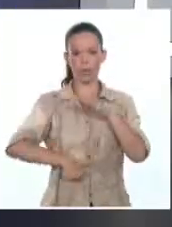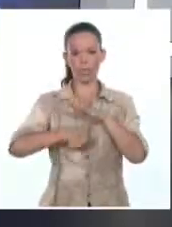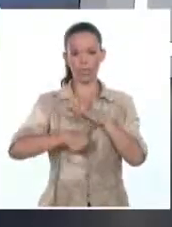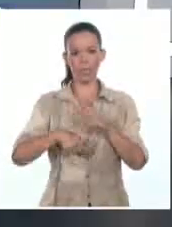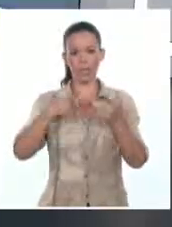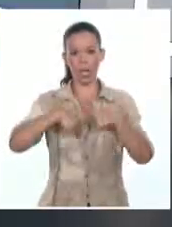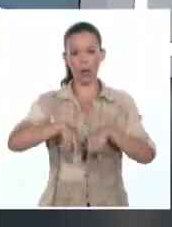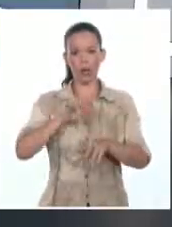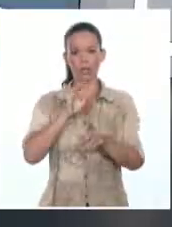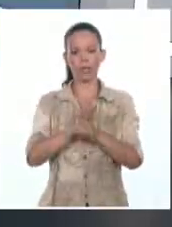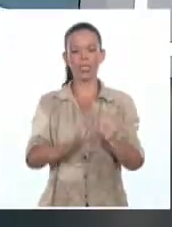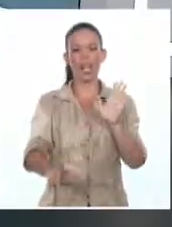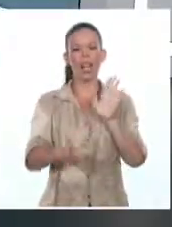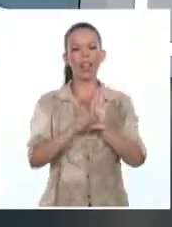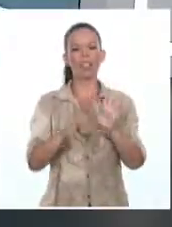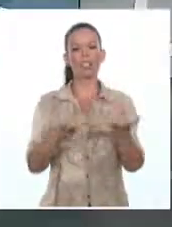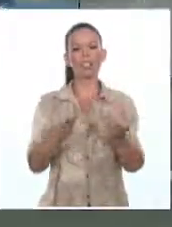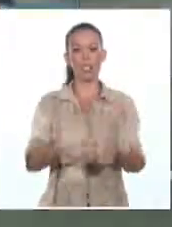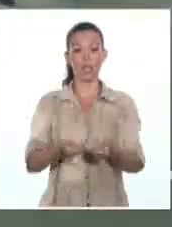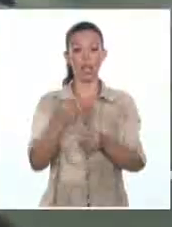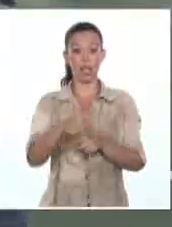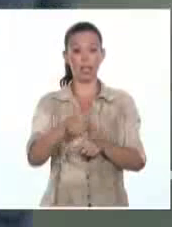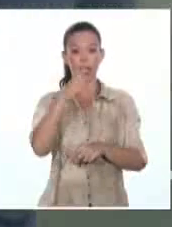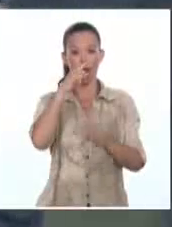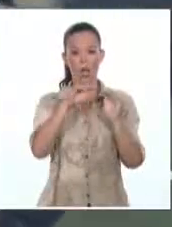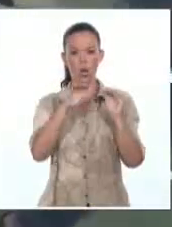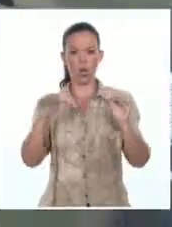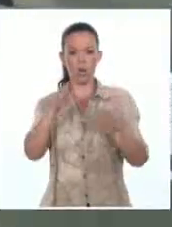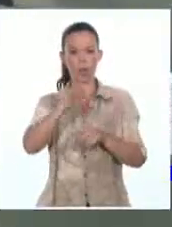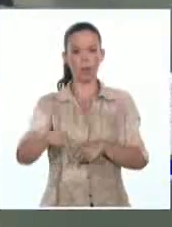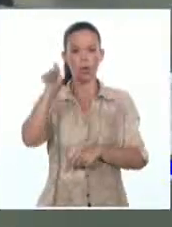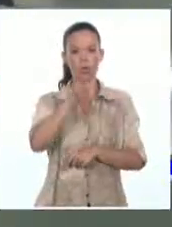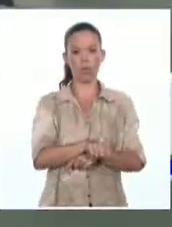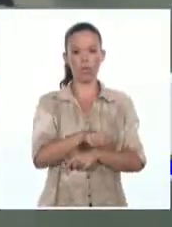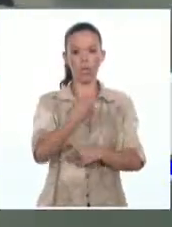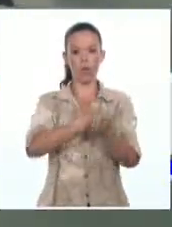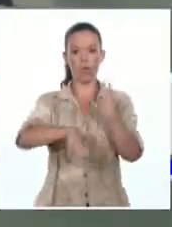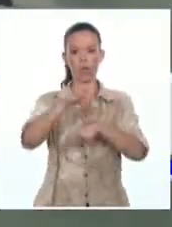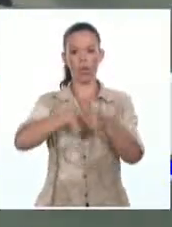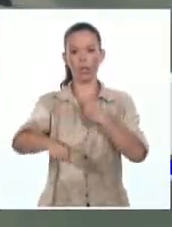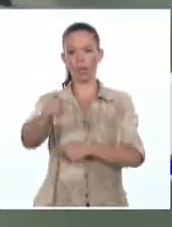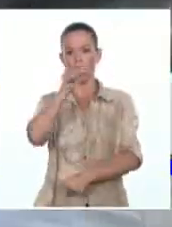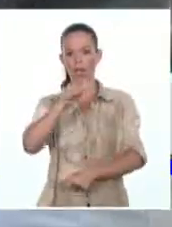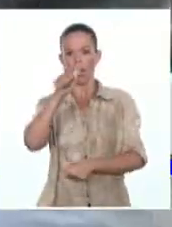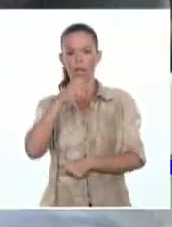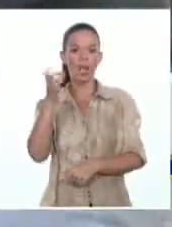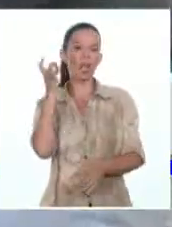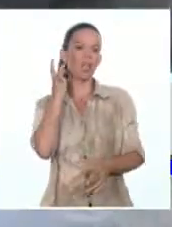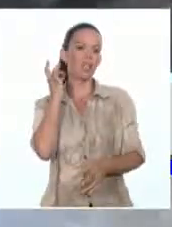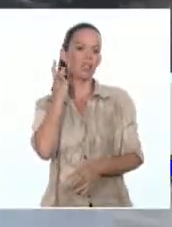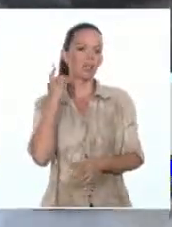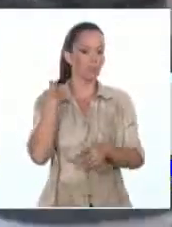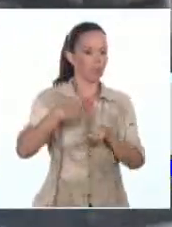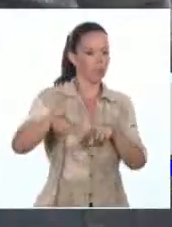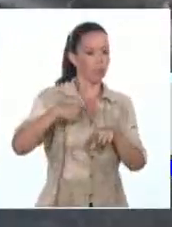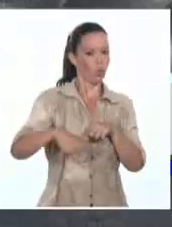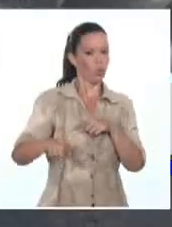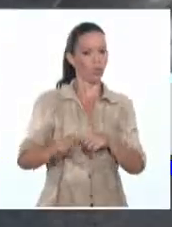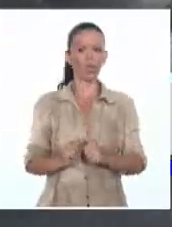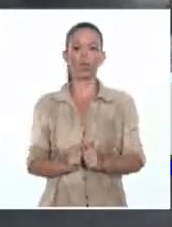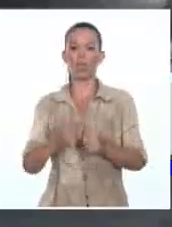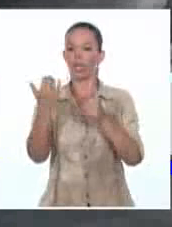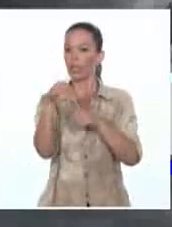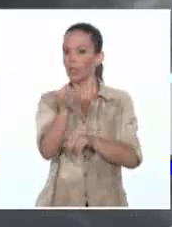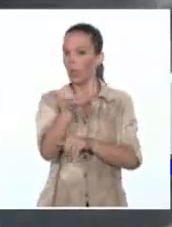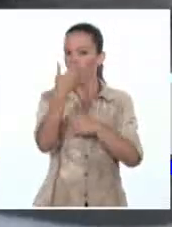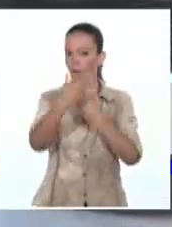Ley Seca. Esta norma prohíbe el expendio o distribución de licores, bebidas alcohólicas y fermentadas, así como su consumo en lugares públicos